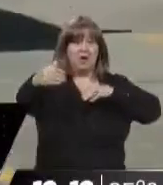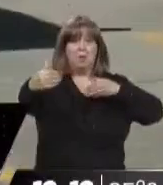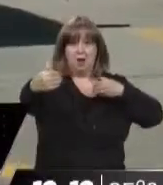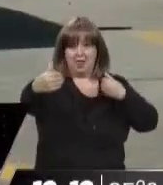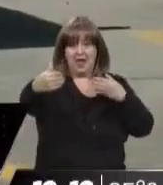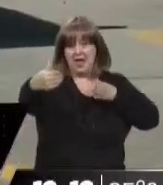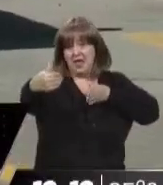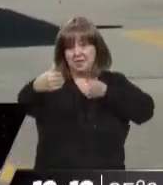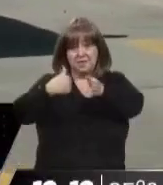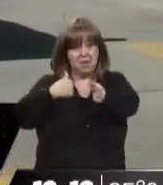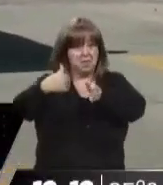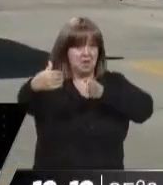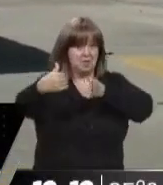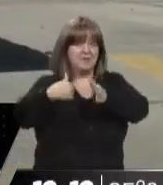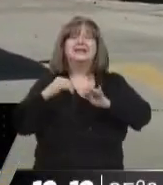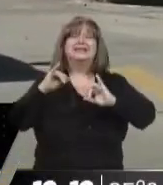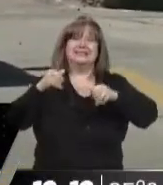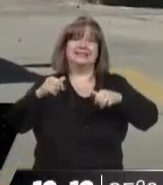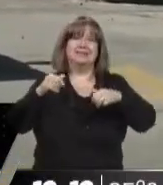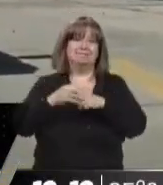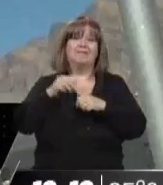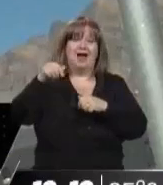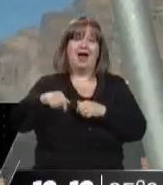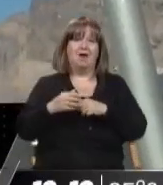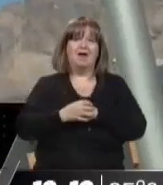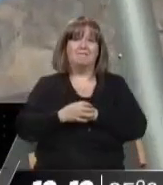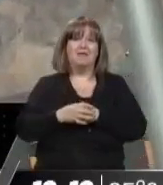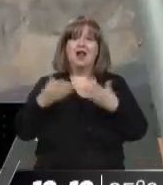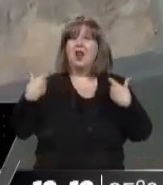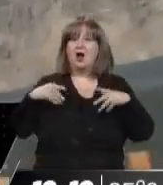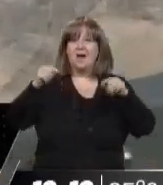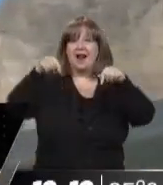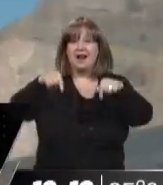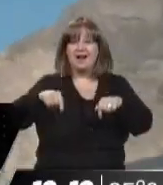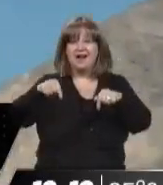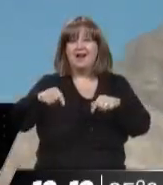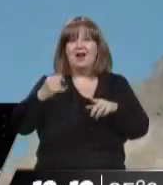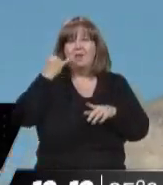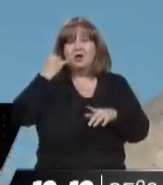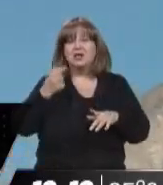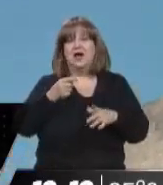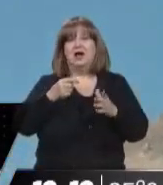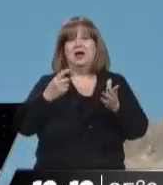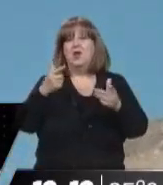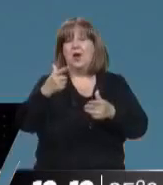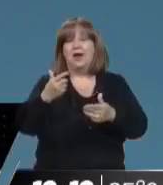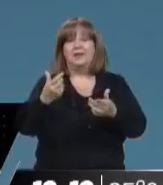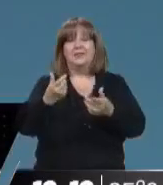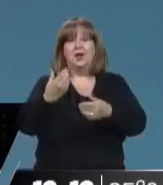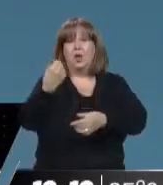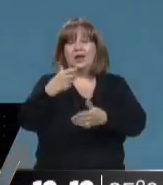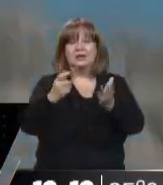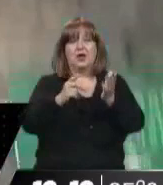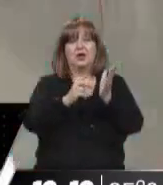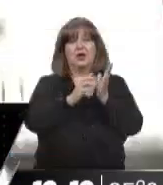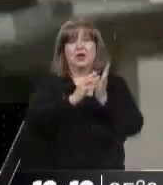el primer fin de semana normal, post-2019. Buen punto ese, claro, porque ya se pasa sin los chequeos obligatorios,